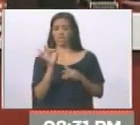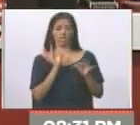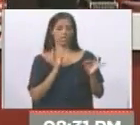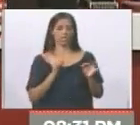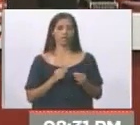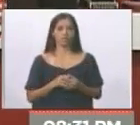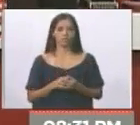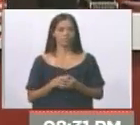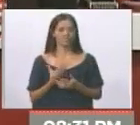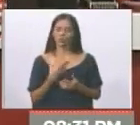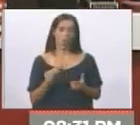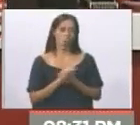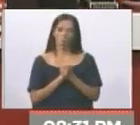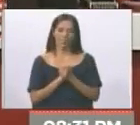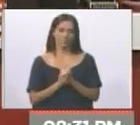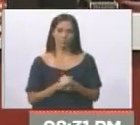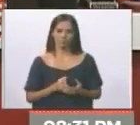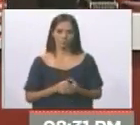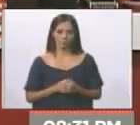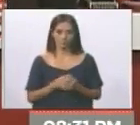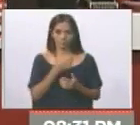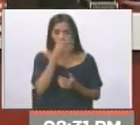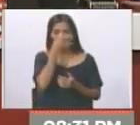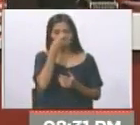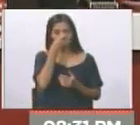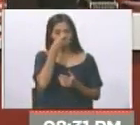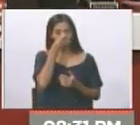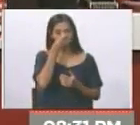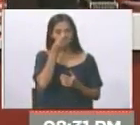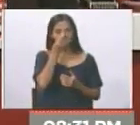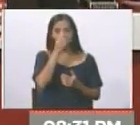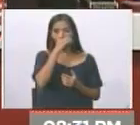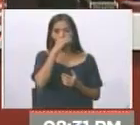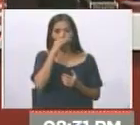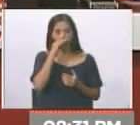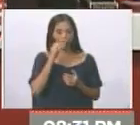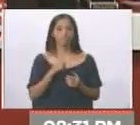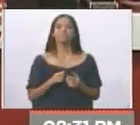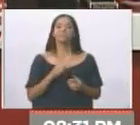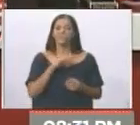No, compañero, nosotros los conocemos, nosotros los conocemos.